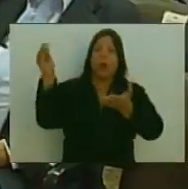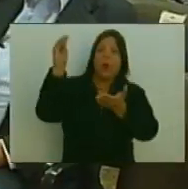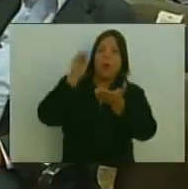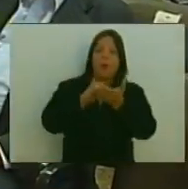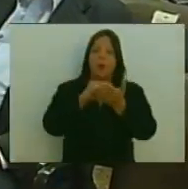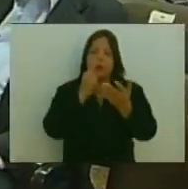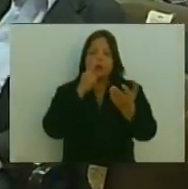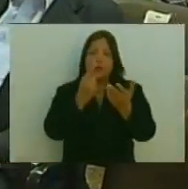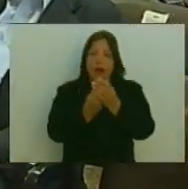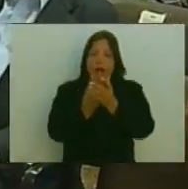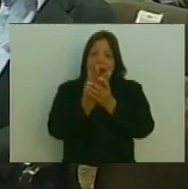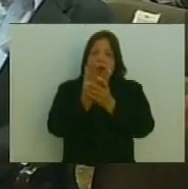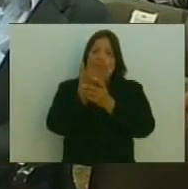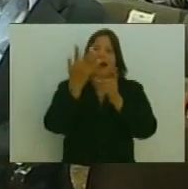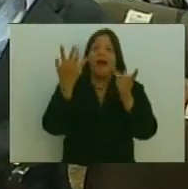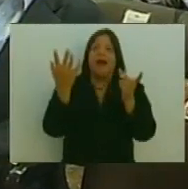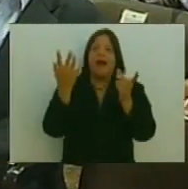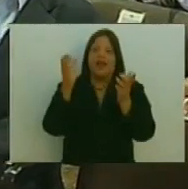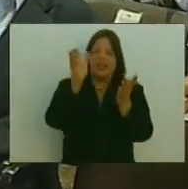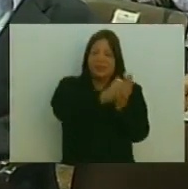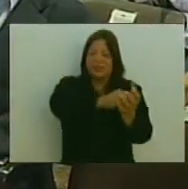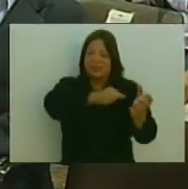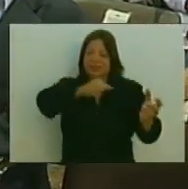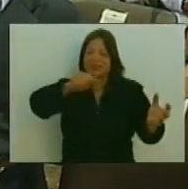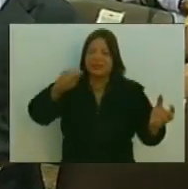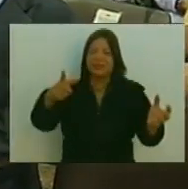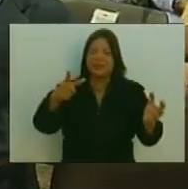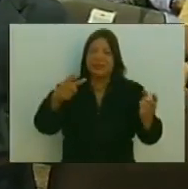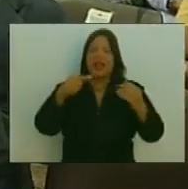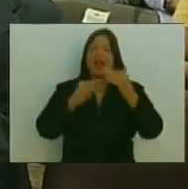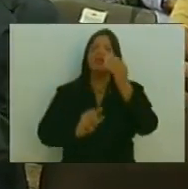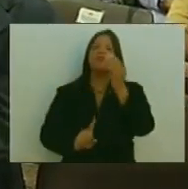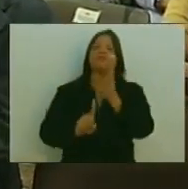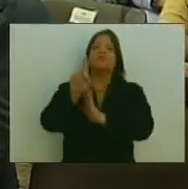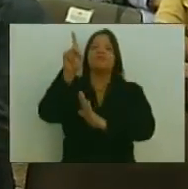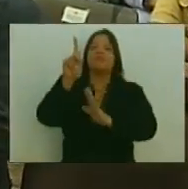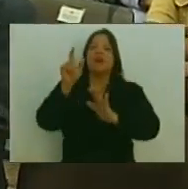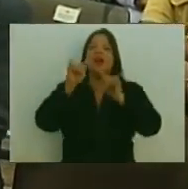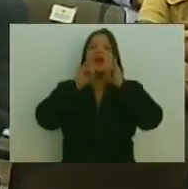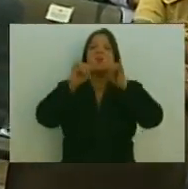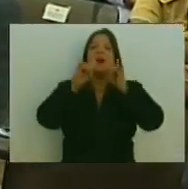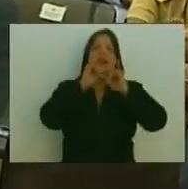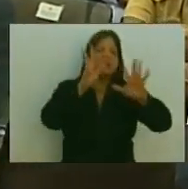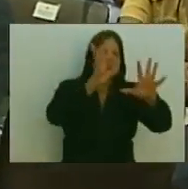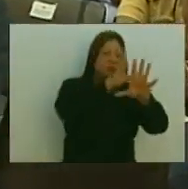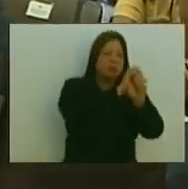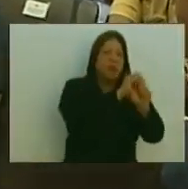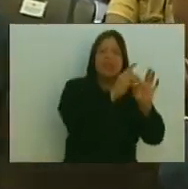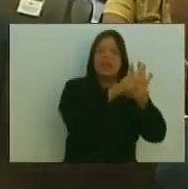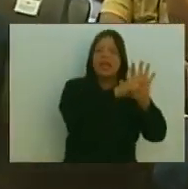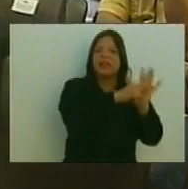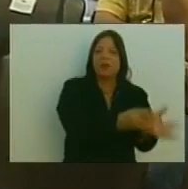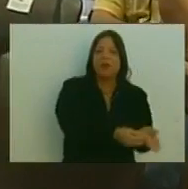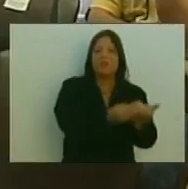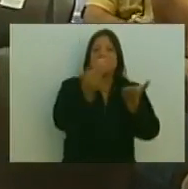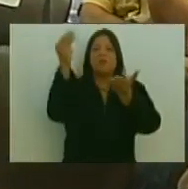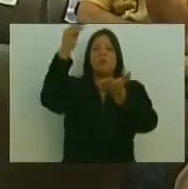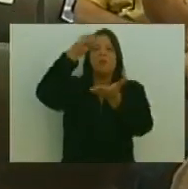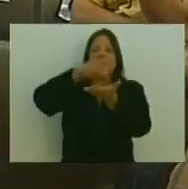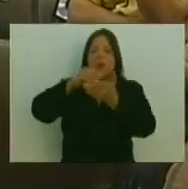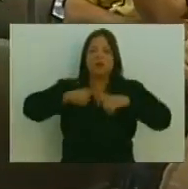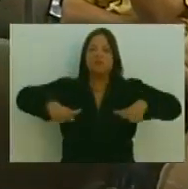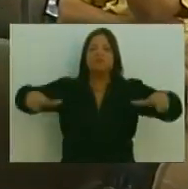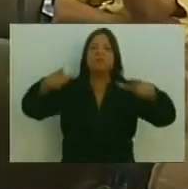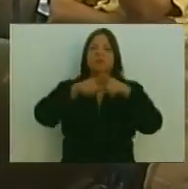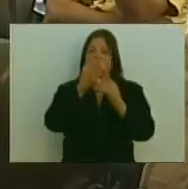del huracán y nos sacó de ser un tabú y nos sacó de las noticias amarillistas y simplemente nos puso en la